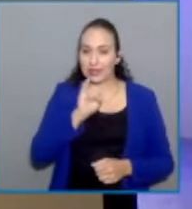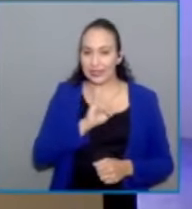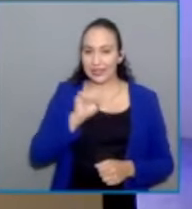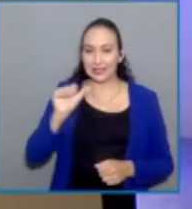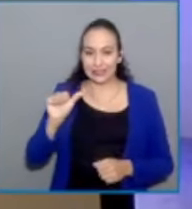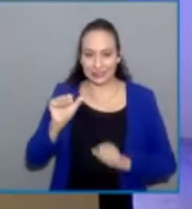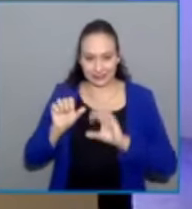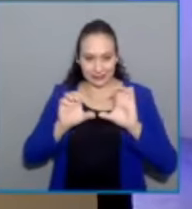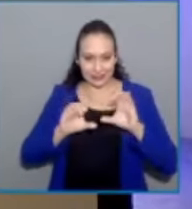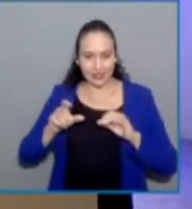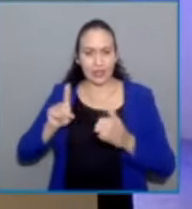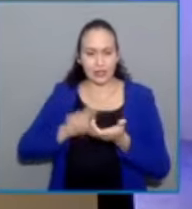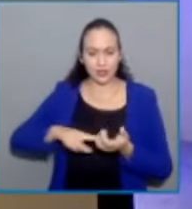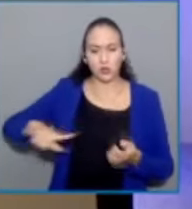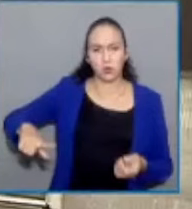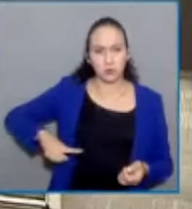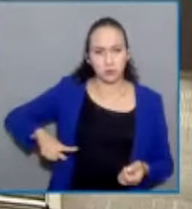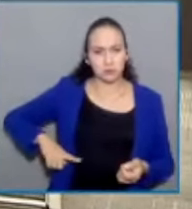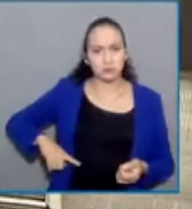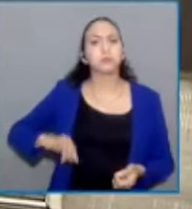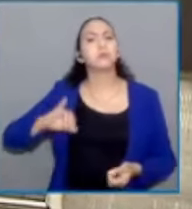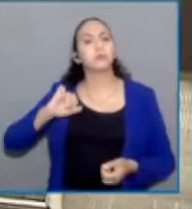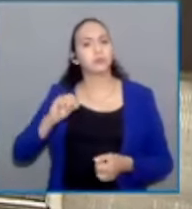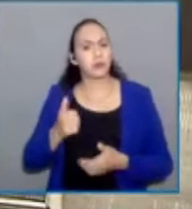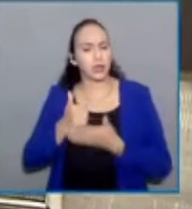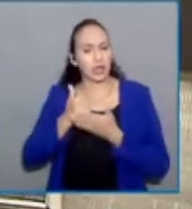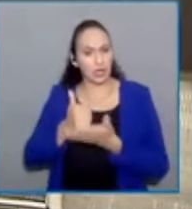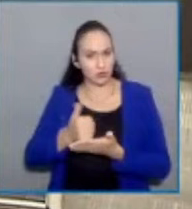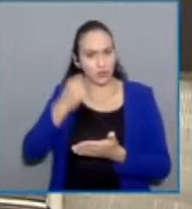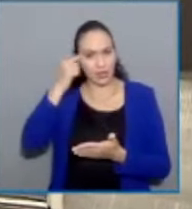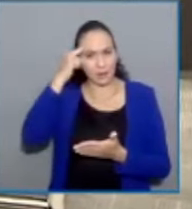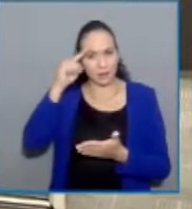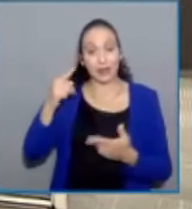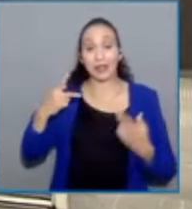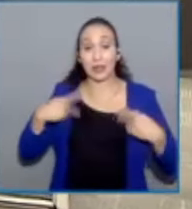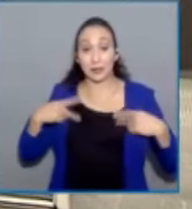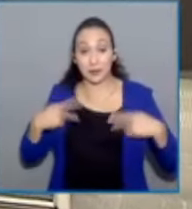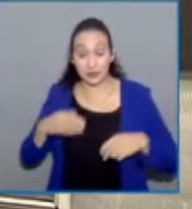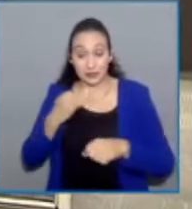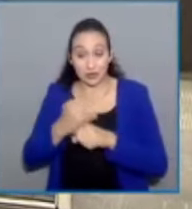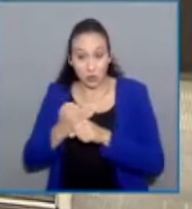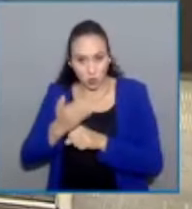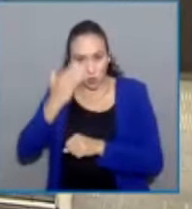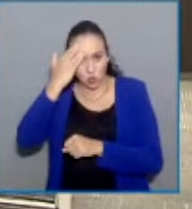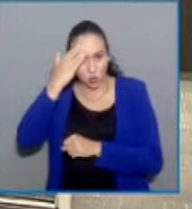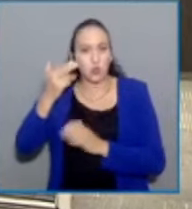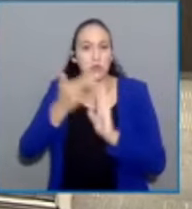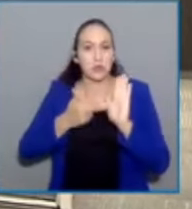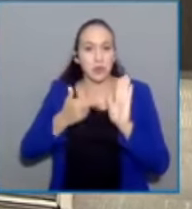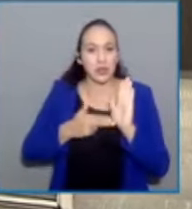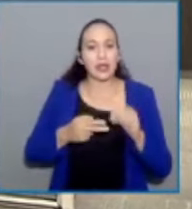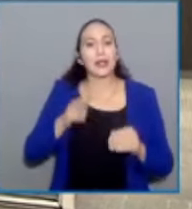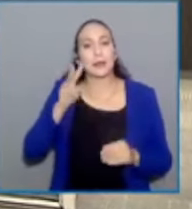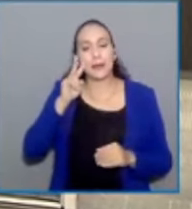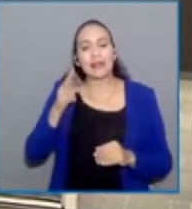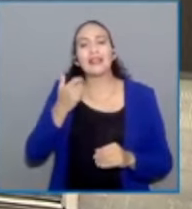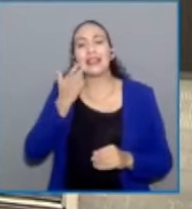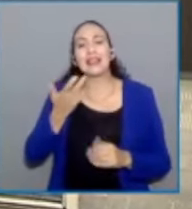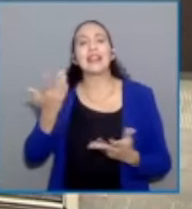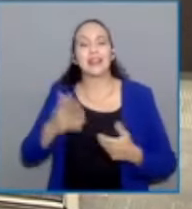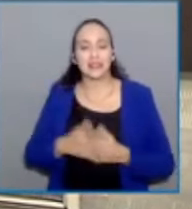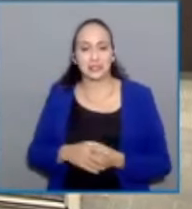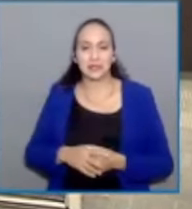gubernamental ayuda a cerrar las brechas entre el mundo que tenemos y el mundo que quisiéramos tener participaron